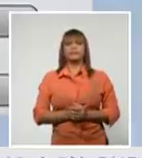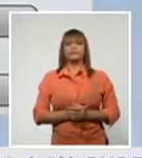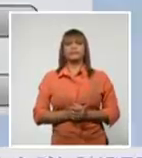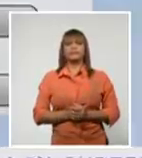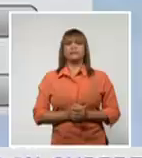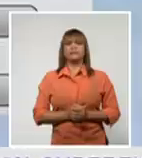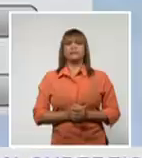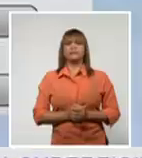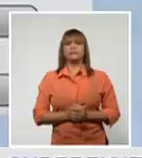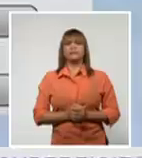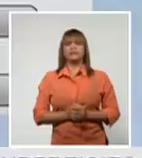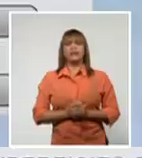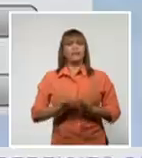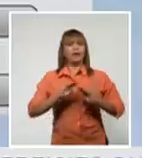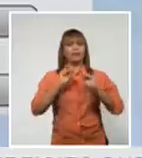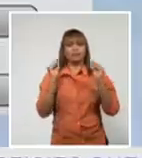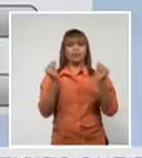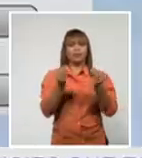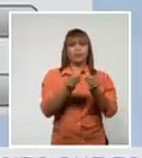Esto hace un acumulado de